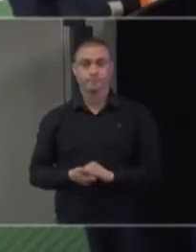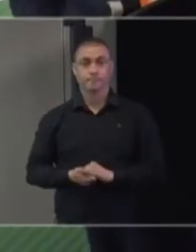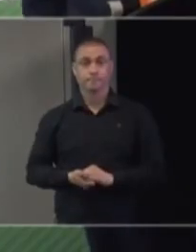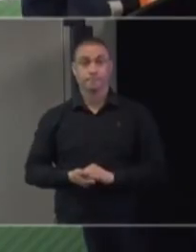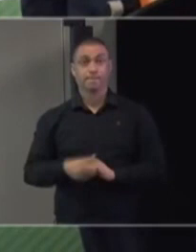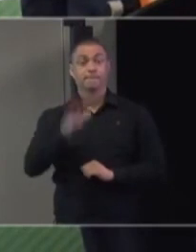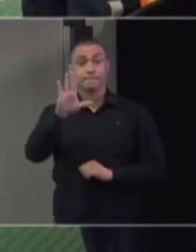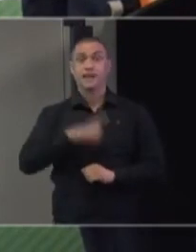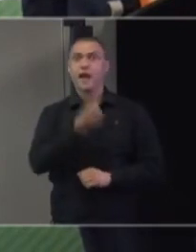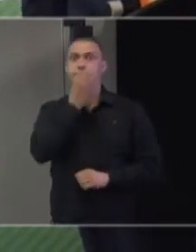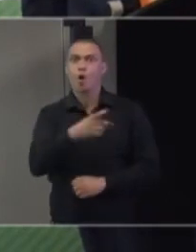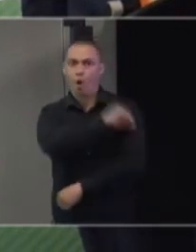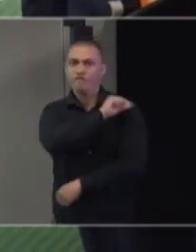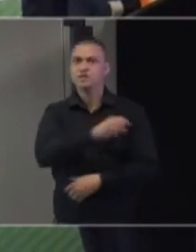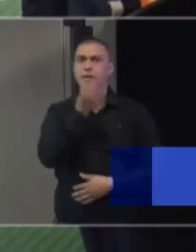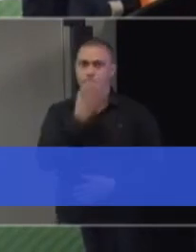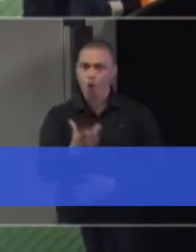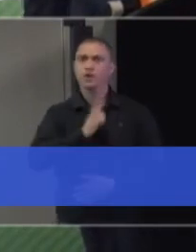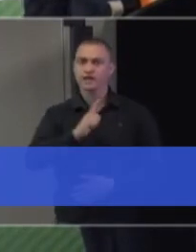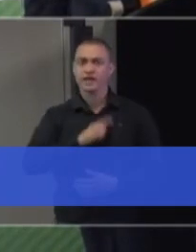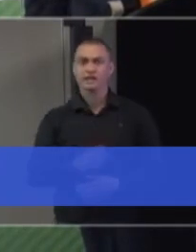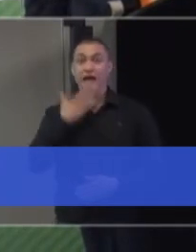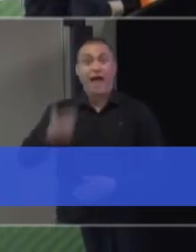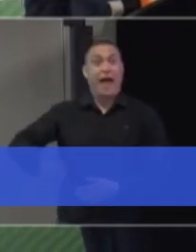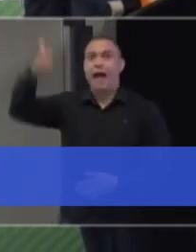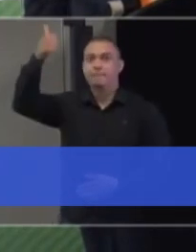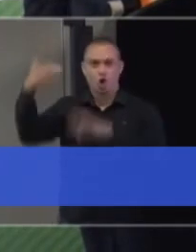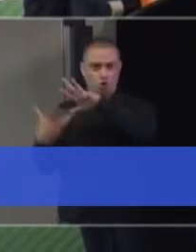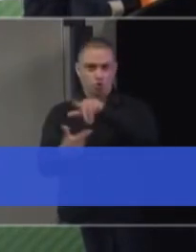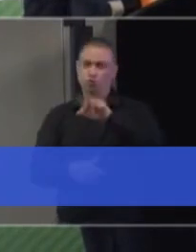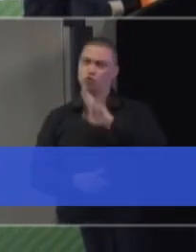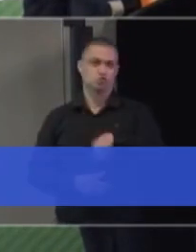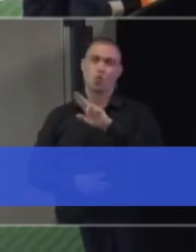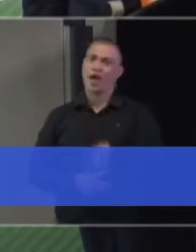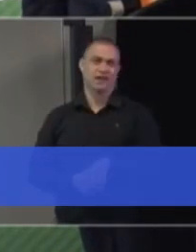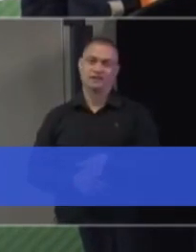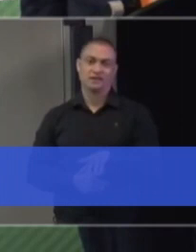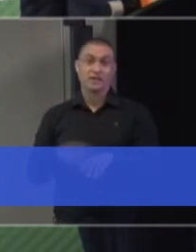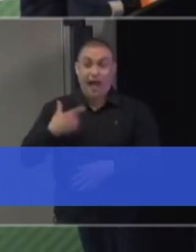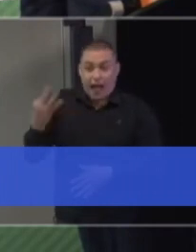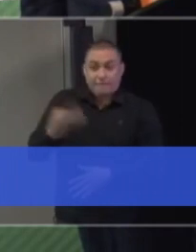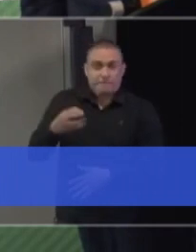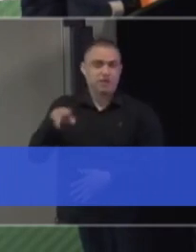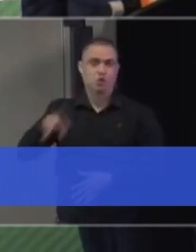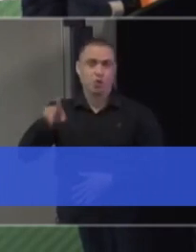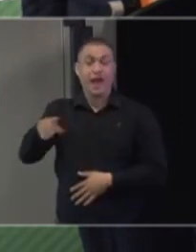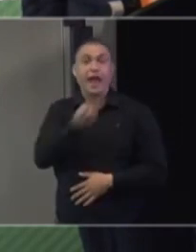Tenemos una buena vacuna. No es la mejor vacuna del mundo. No es la vacuna ideal.